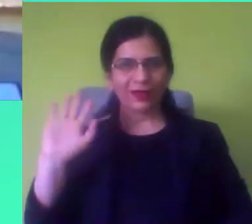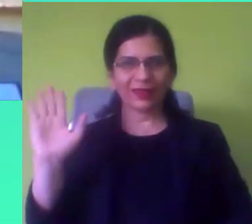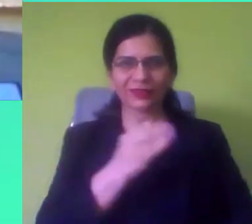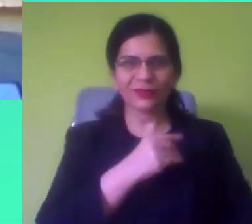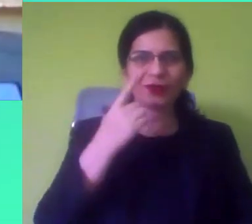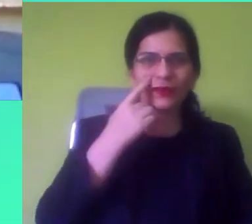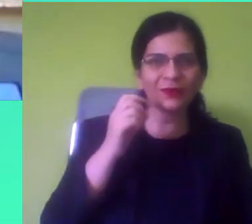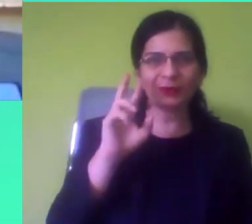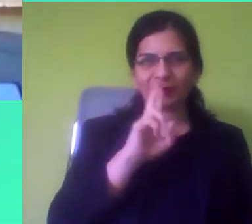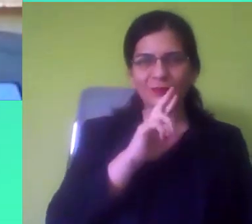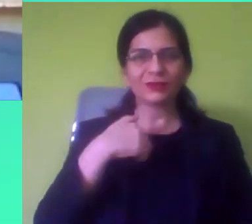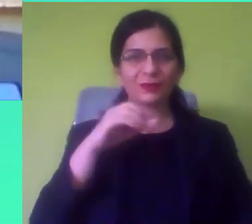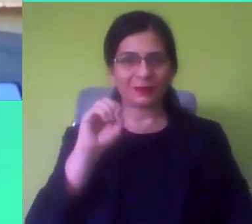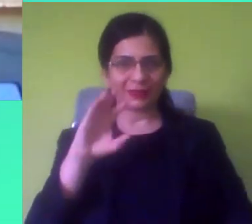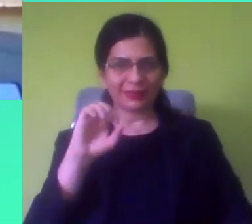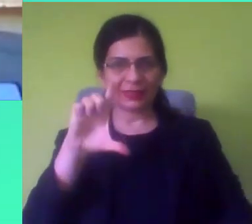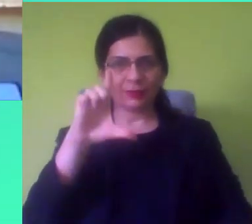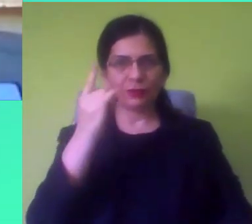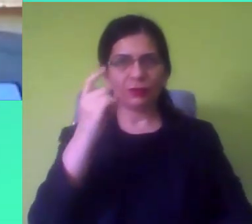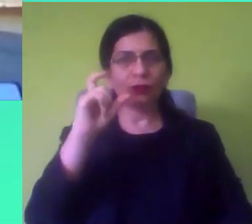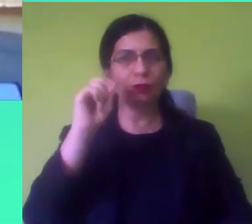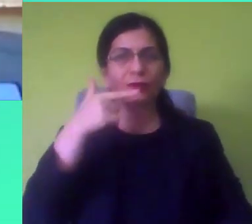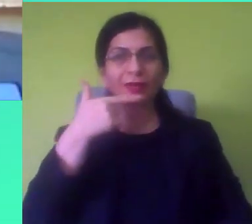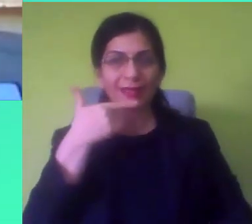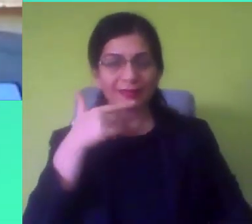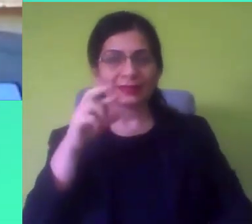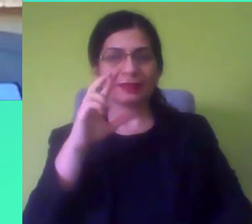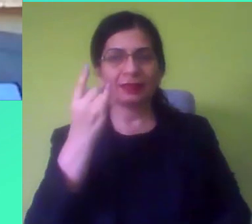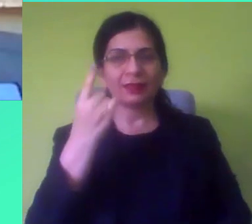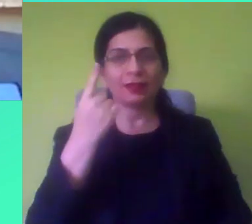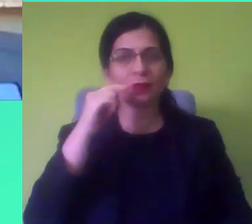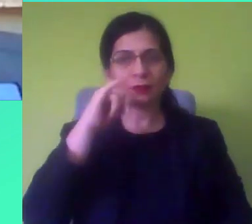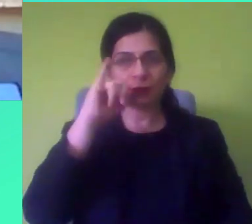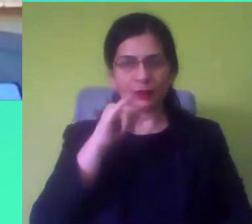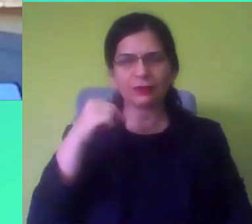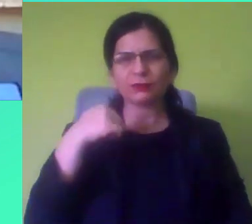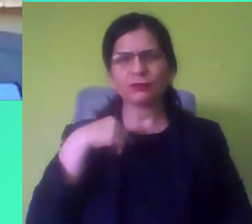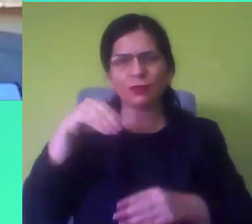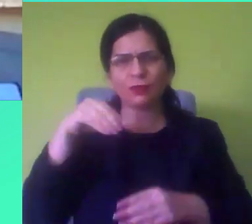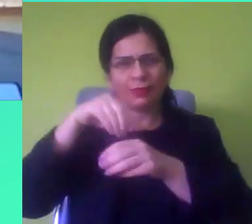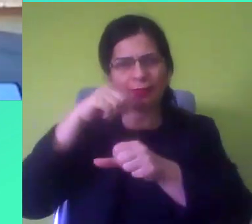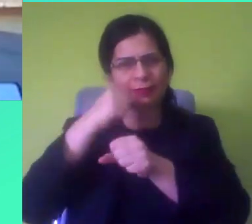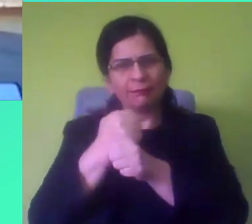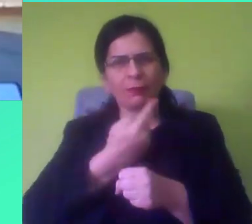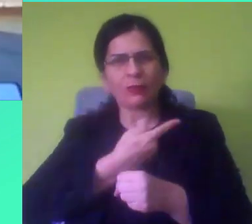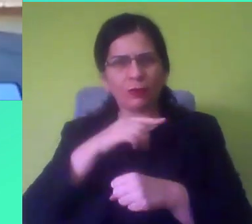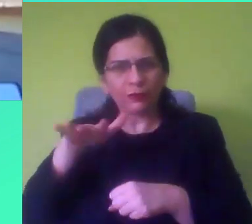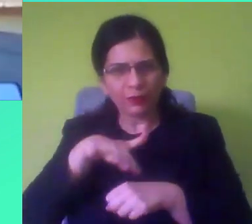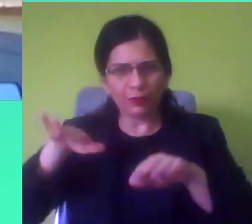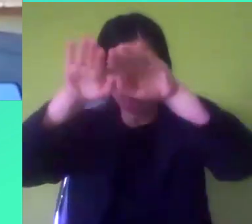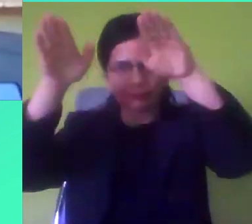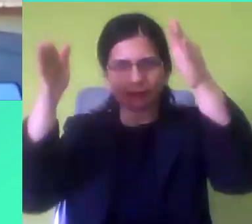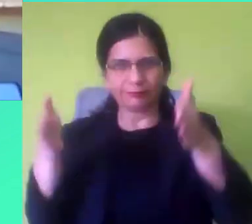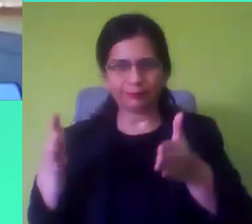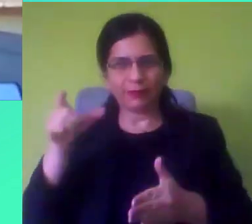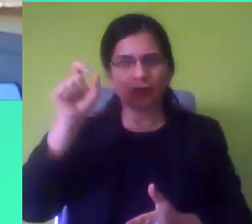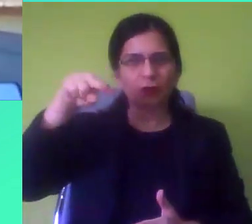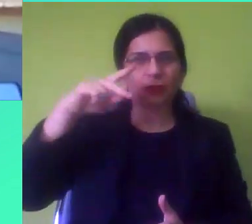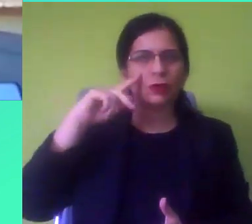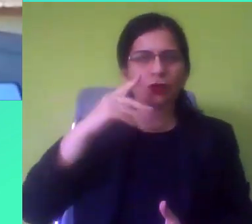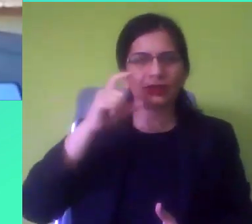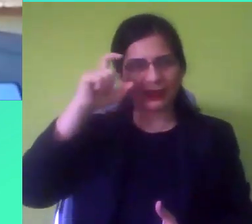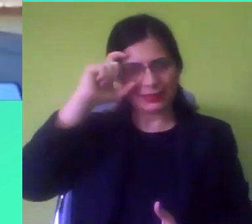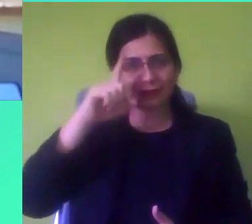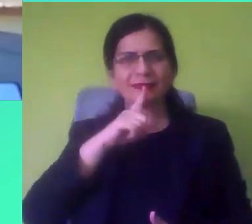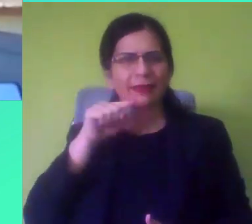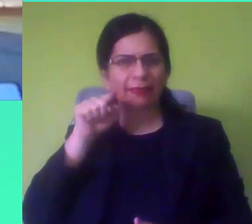Hola a todos y a todas, mi nombre es Lucas Ruiz, soy investigador de CONICET en el IANIGLA, que es el Instituto Argentino de Nivología,